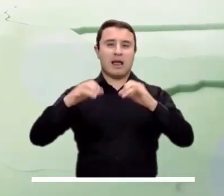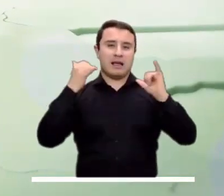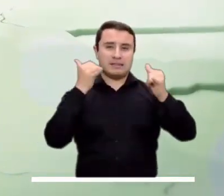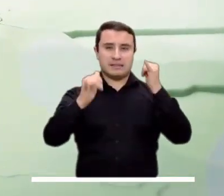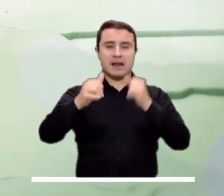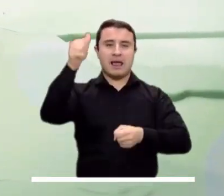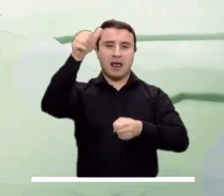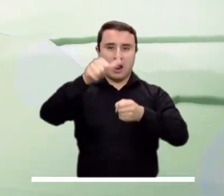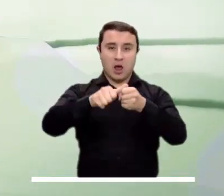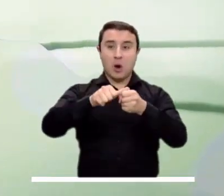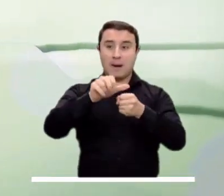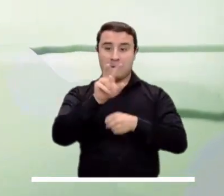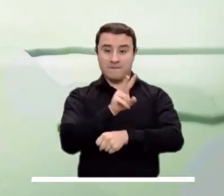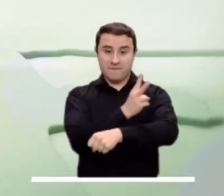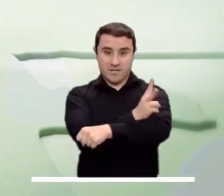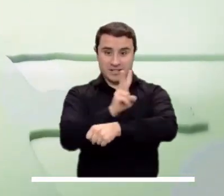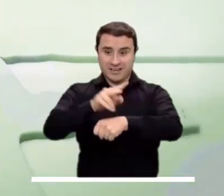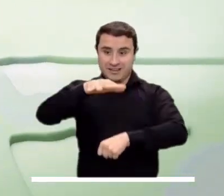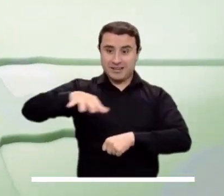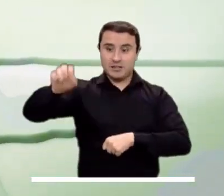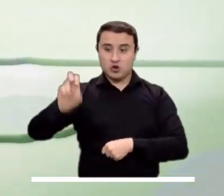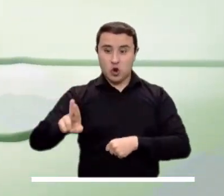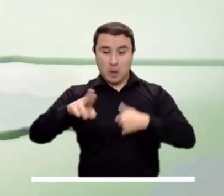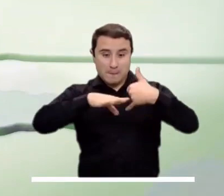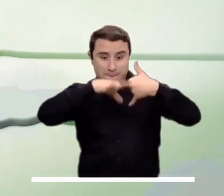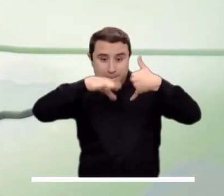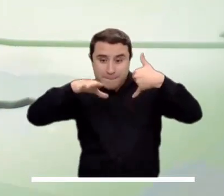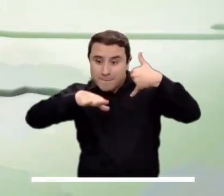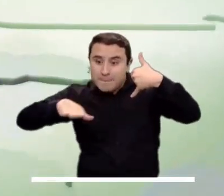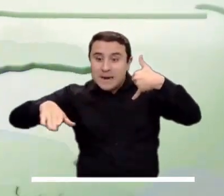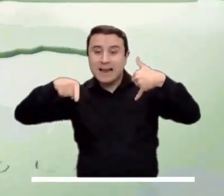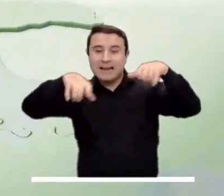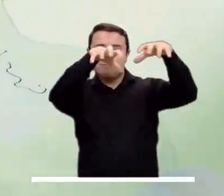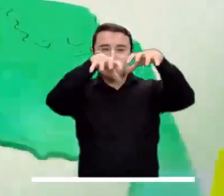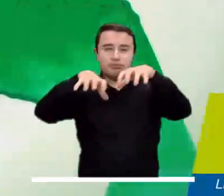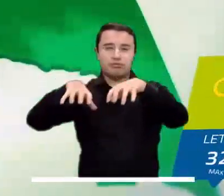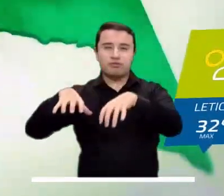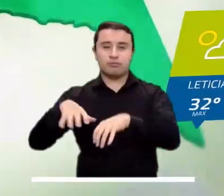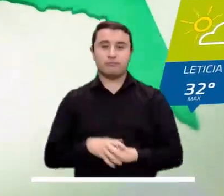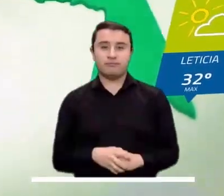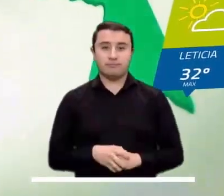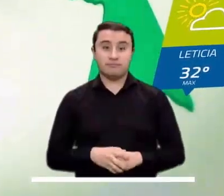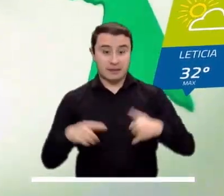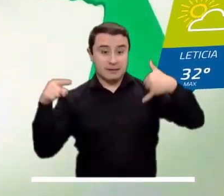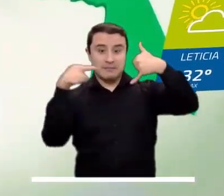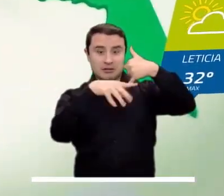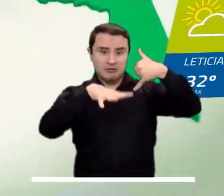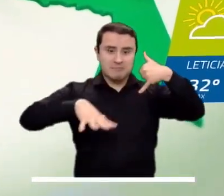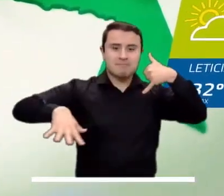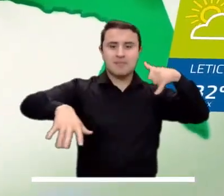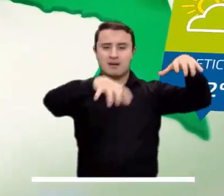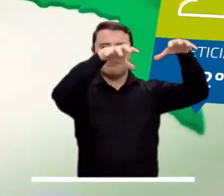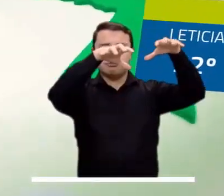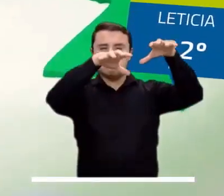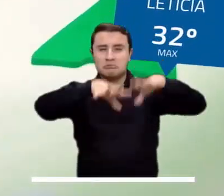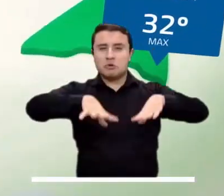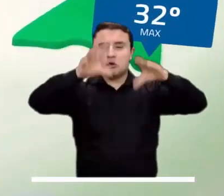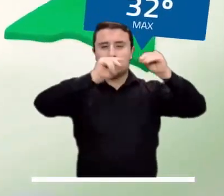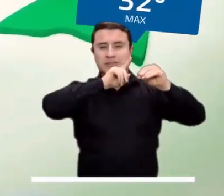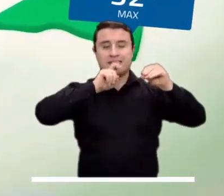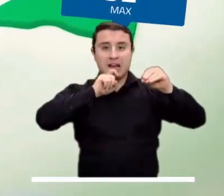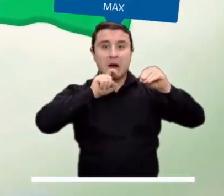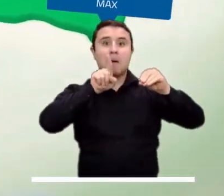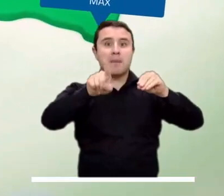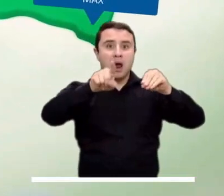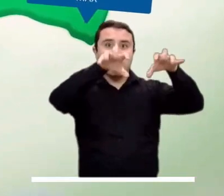Arauca y el sur del Vichada. También se presentarán lluvias sectorizadas en el Piedemonte Llanero. Se esperan condiciones mayormente secas en gran parte de la